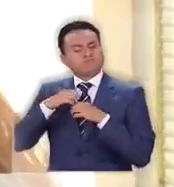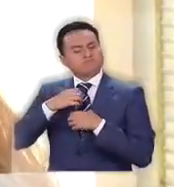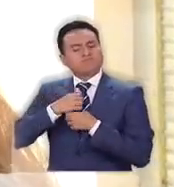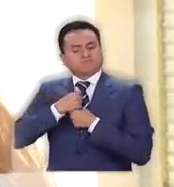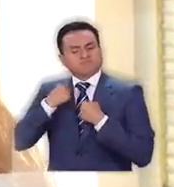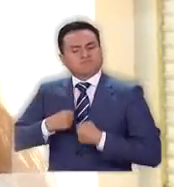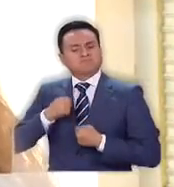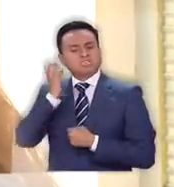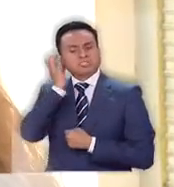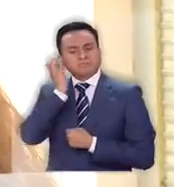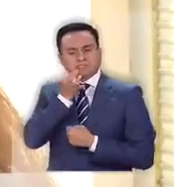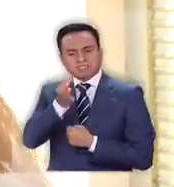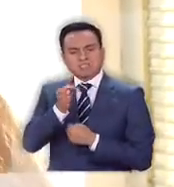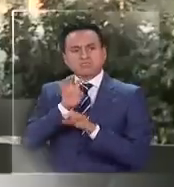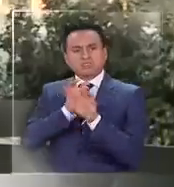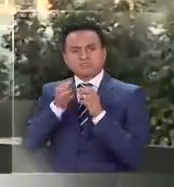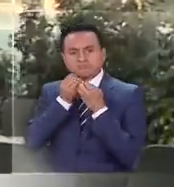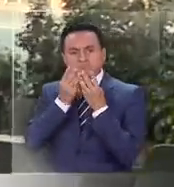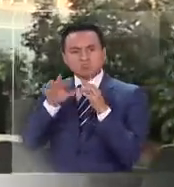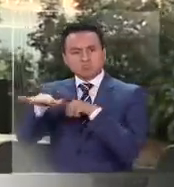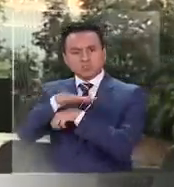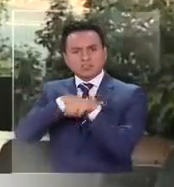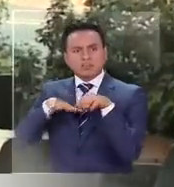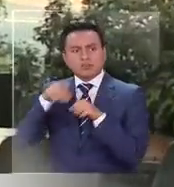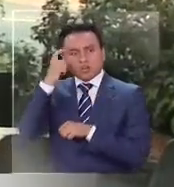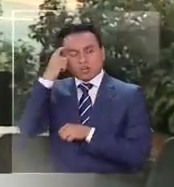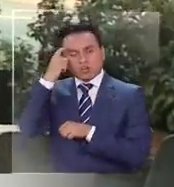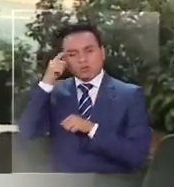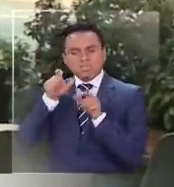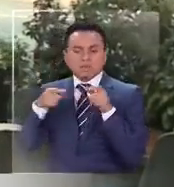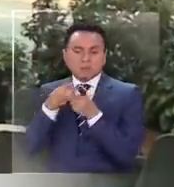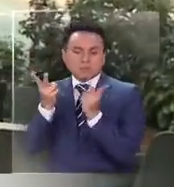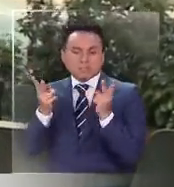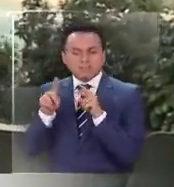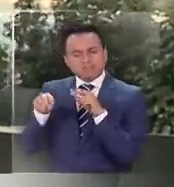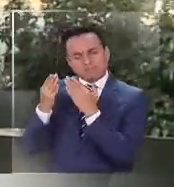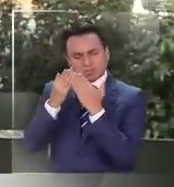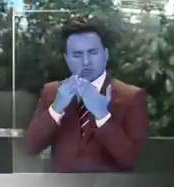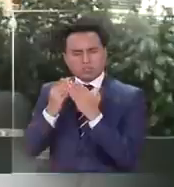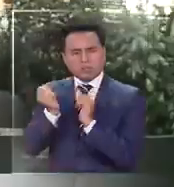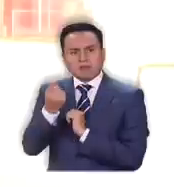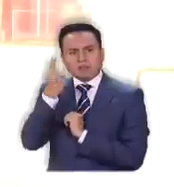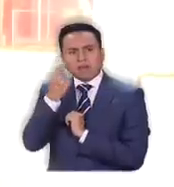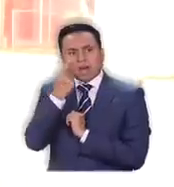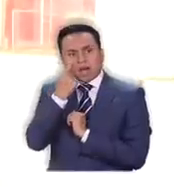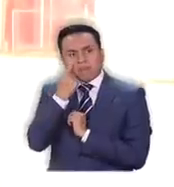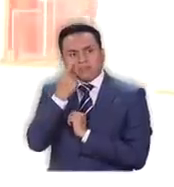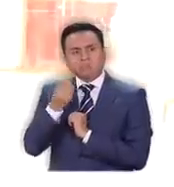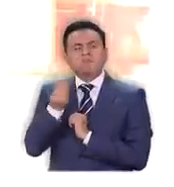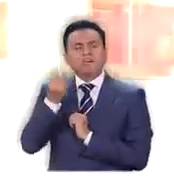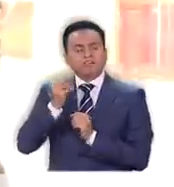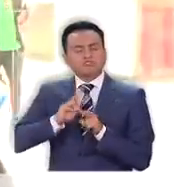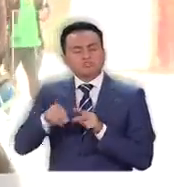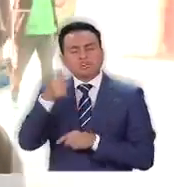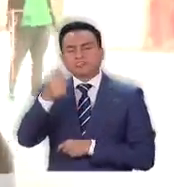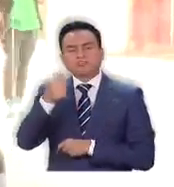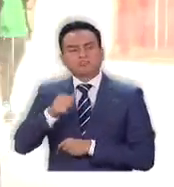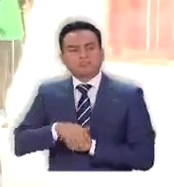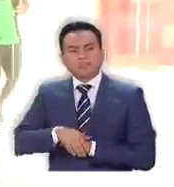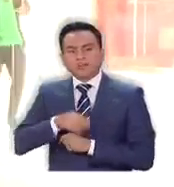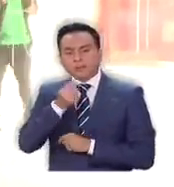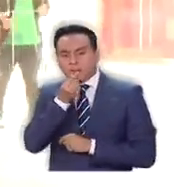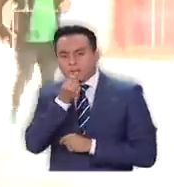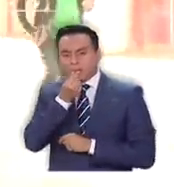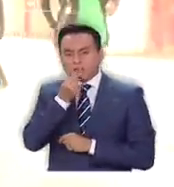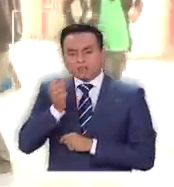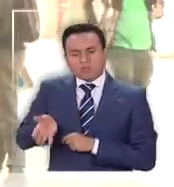para que pueda decir, digamos, este tipo de situaciones. Yo creo que son medidas populistas que hay que estudiarlas, yo creo que hay que ver. Bien hecho. ¿Sí?